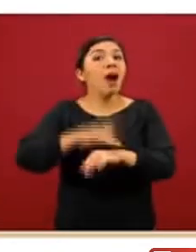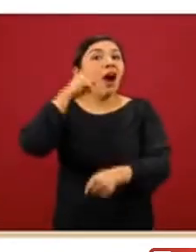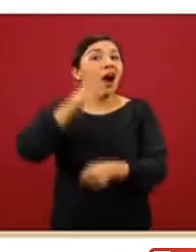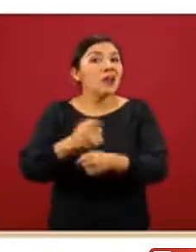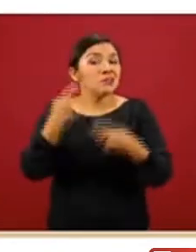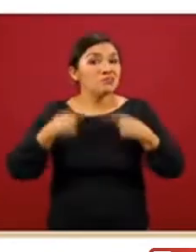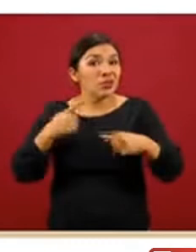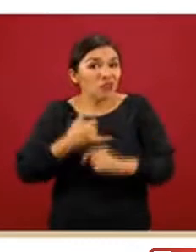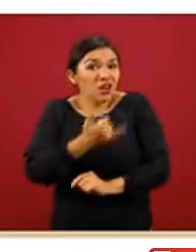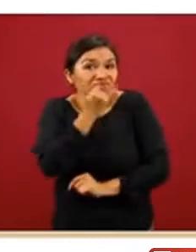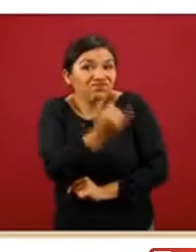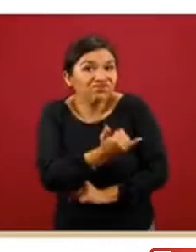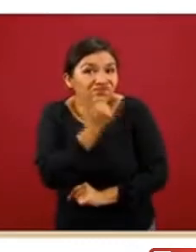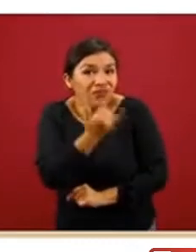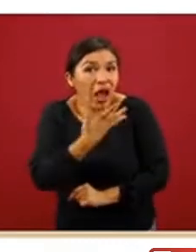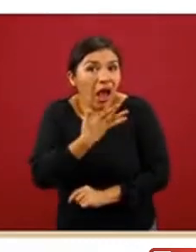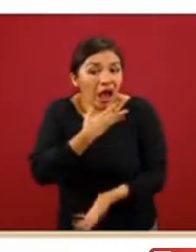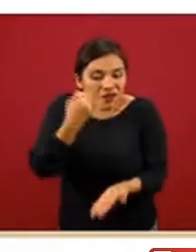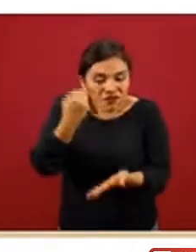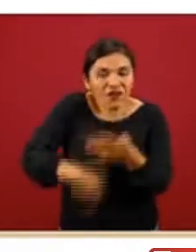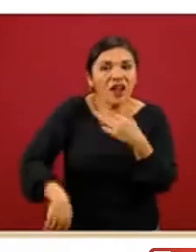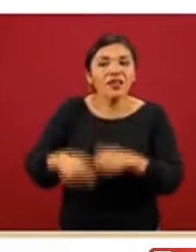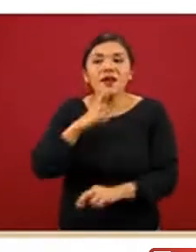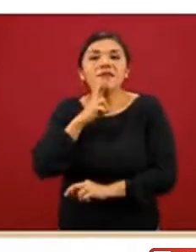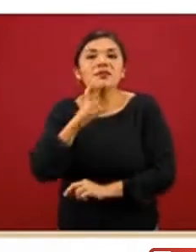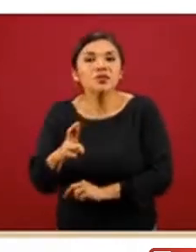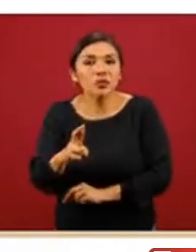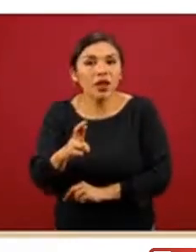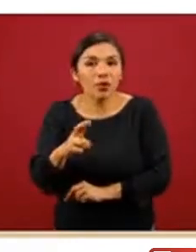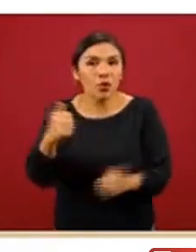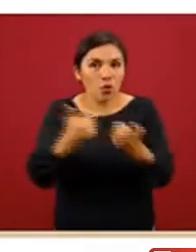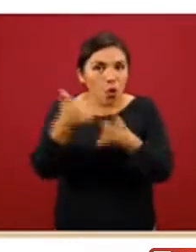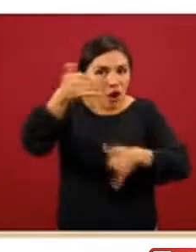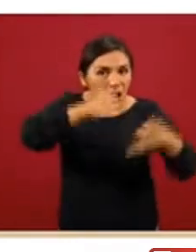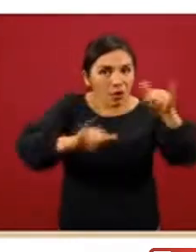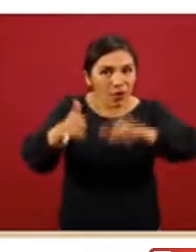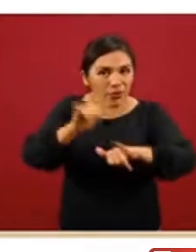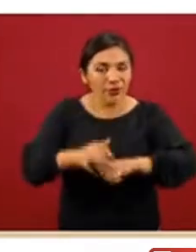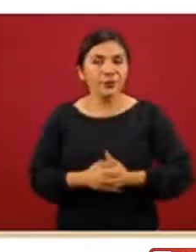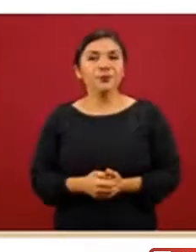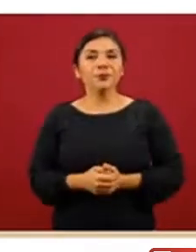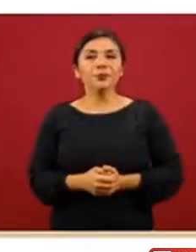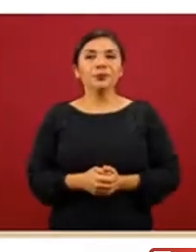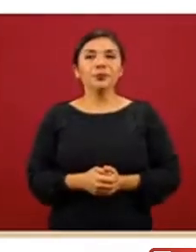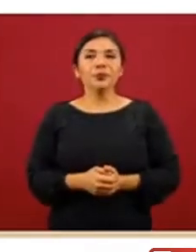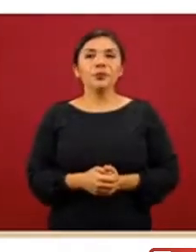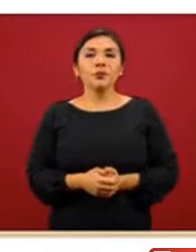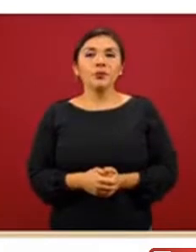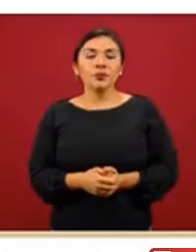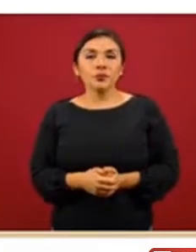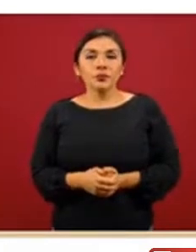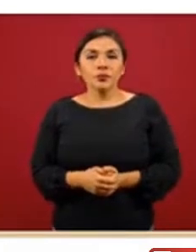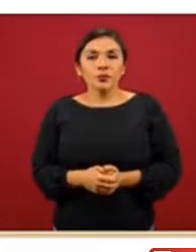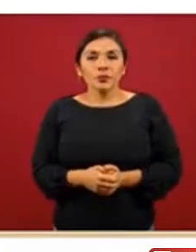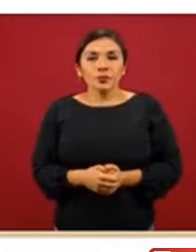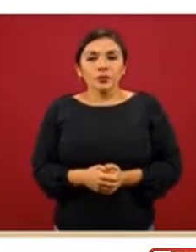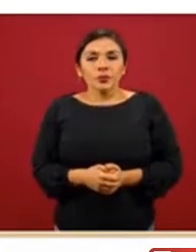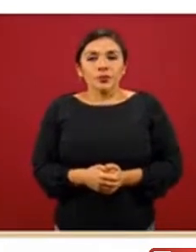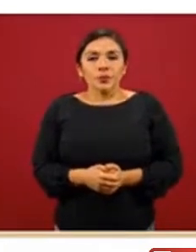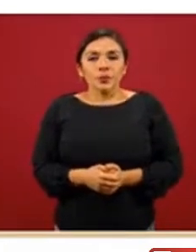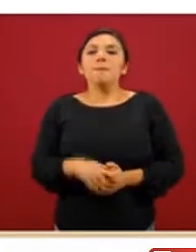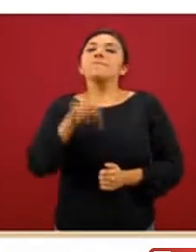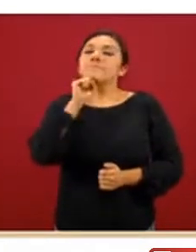de casos sospechosos que tienen aún pendiente un resultado de laboratorio. Si vemos la siguiente diapositiva, es también ya